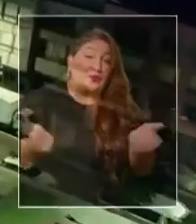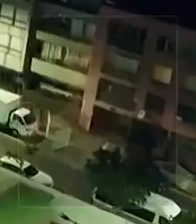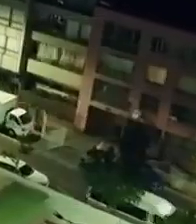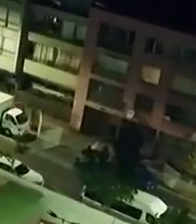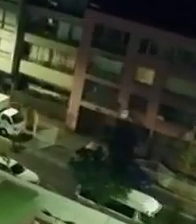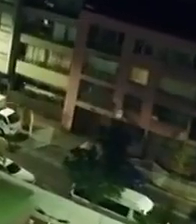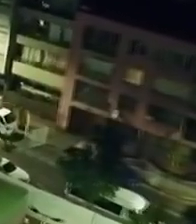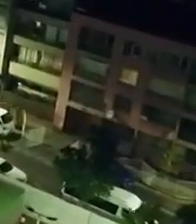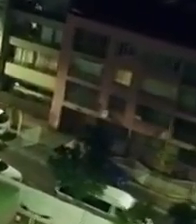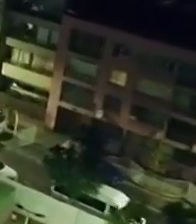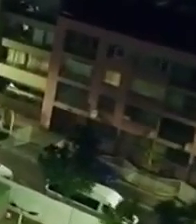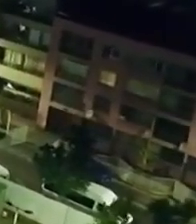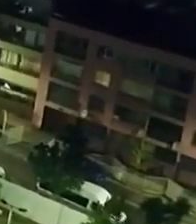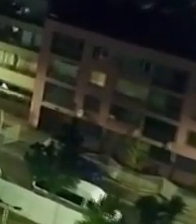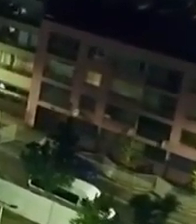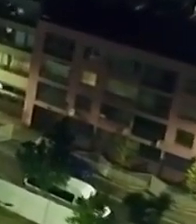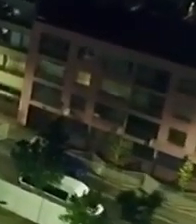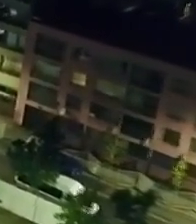sí